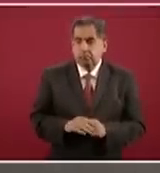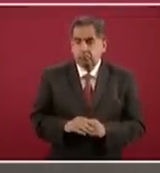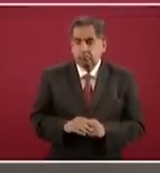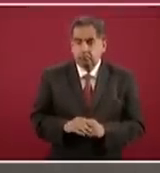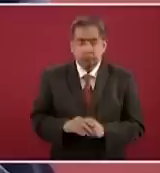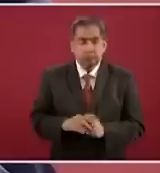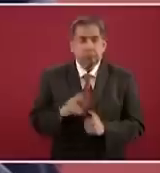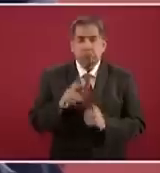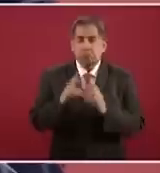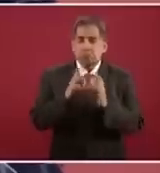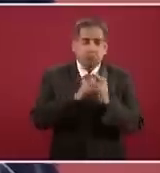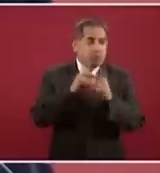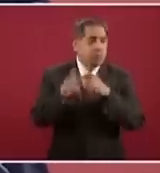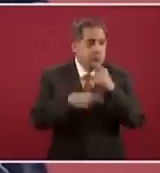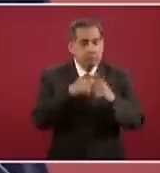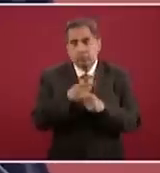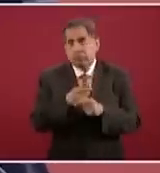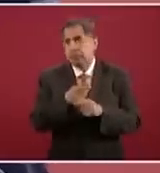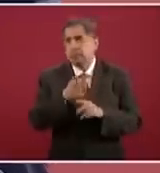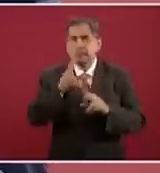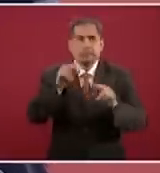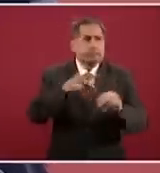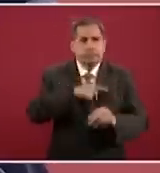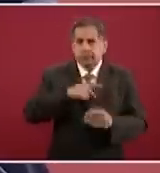que no se vuelvan a repetir